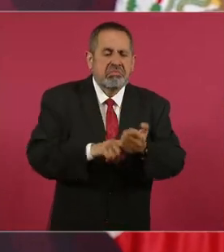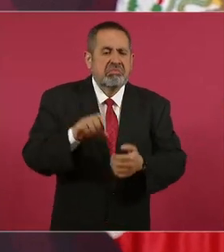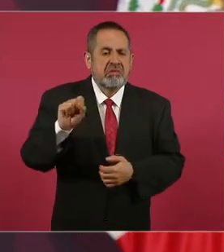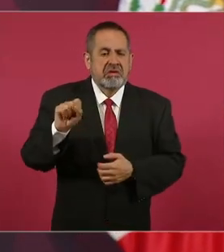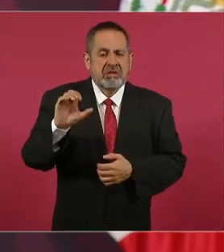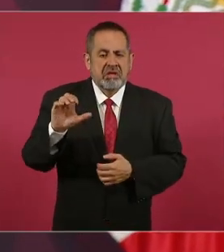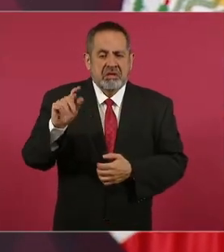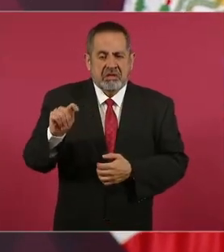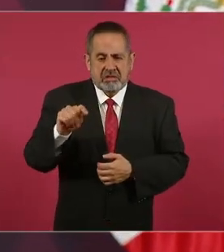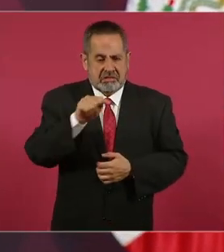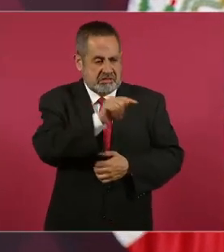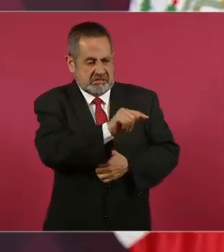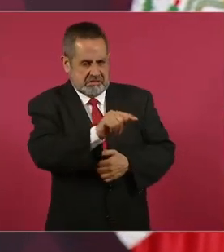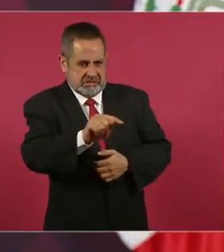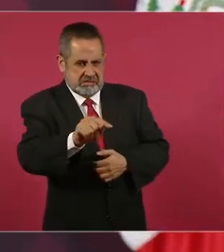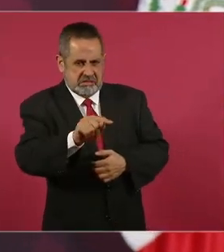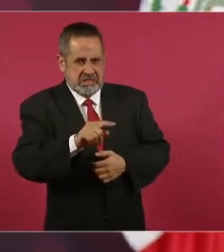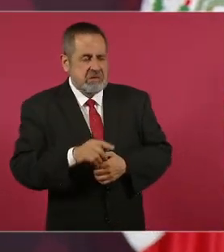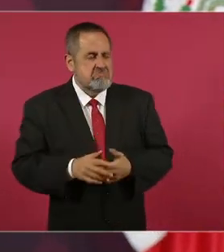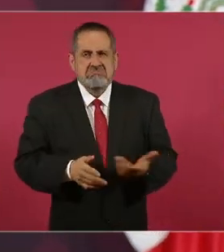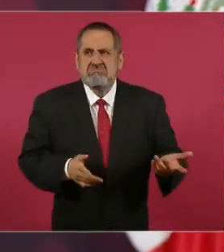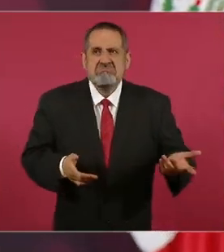Comunicaciones no